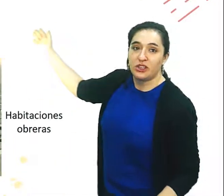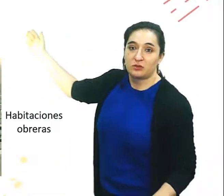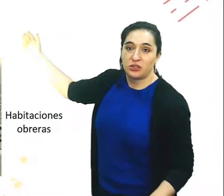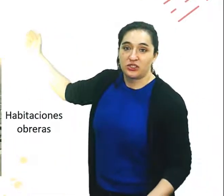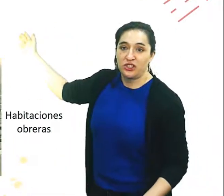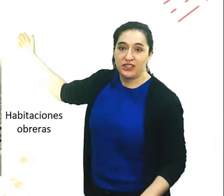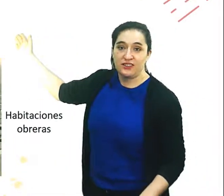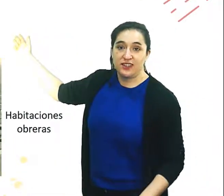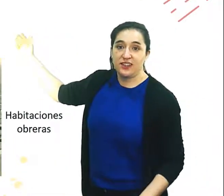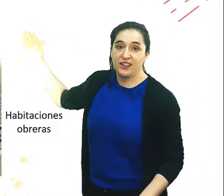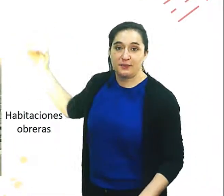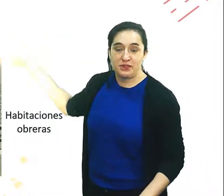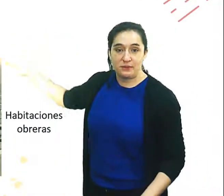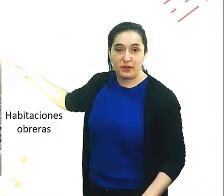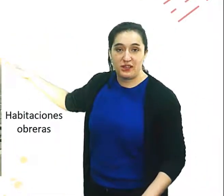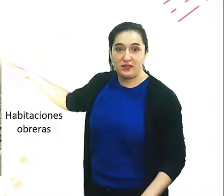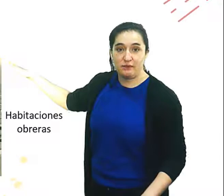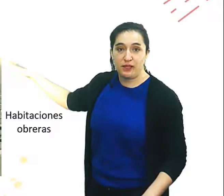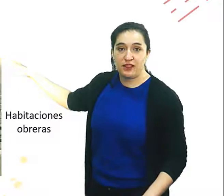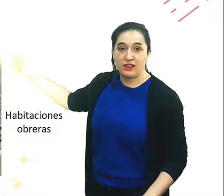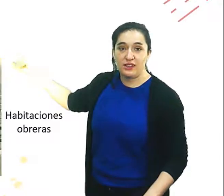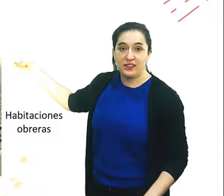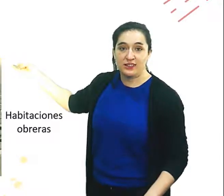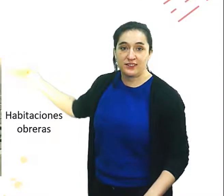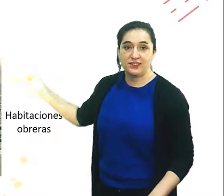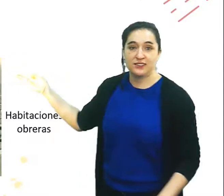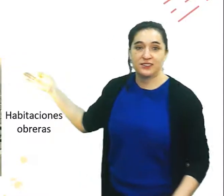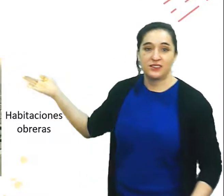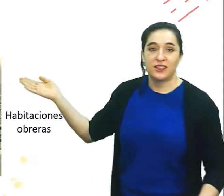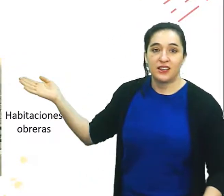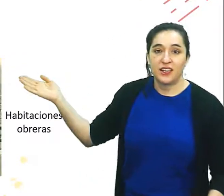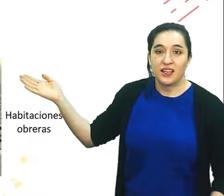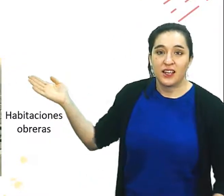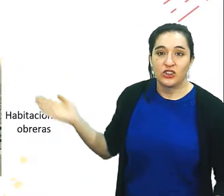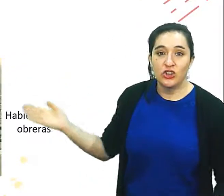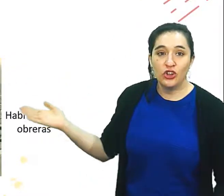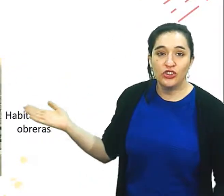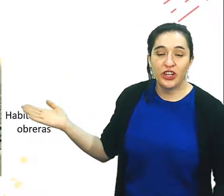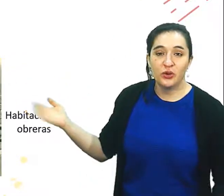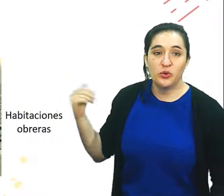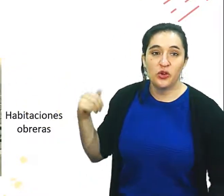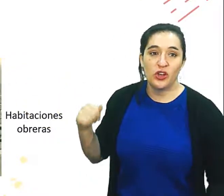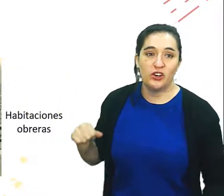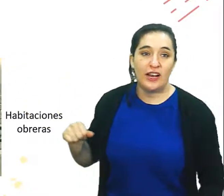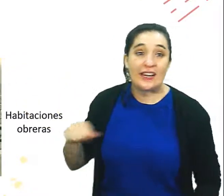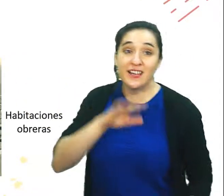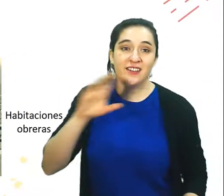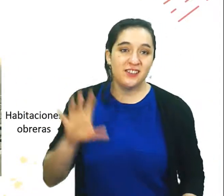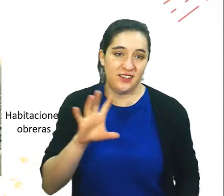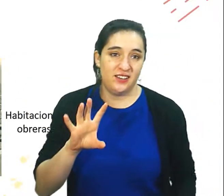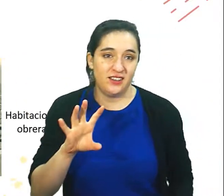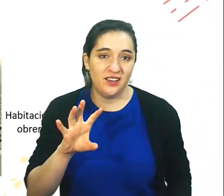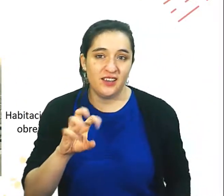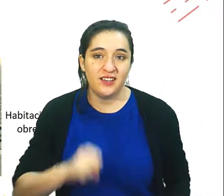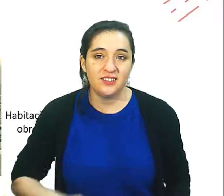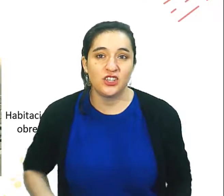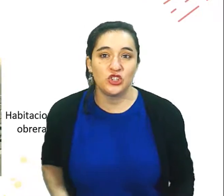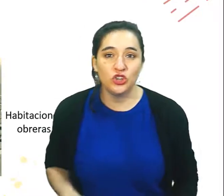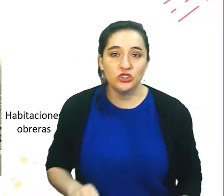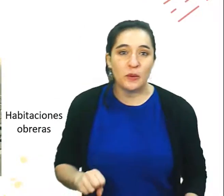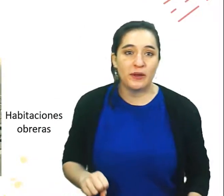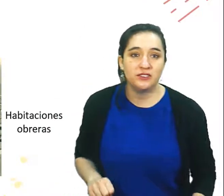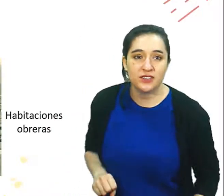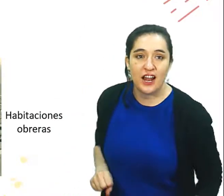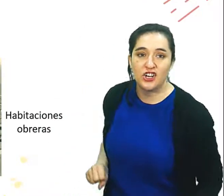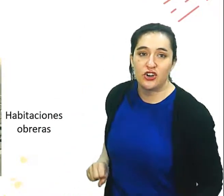tenemos explotaciones extranjeras, principalmente ingleses, donde el rey del salitre es